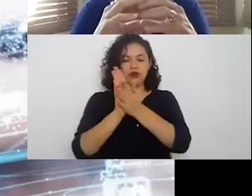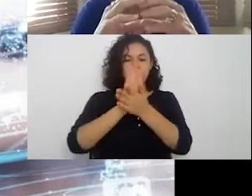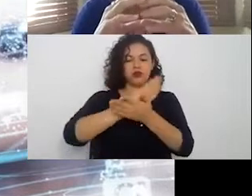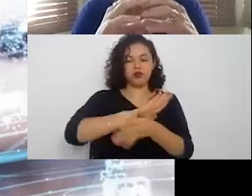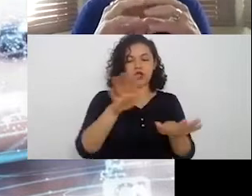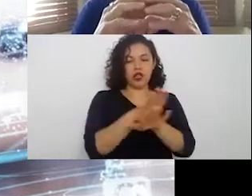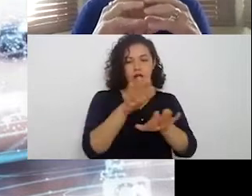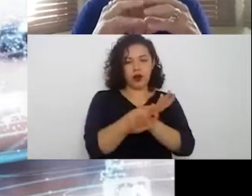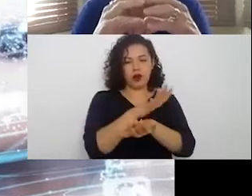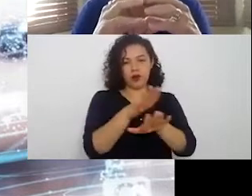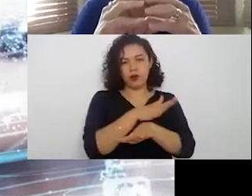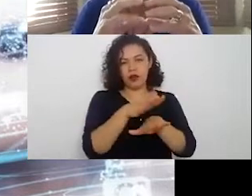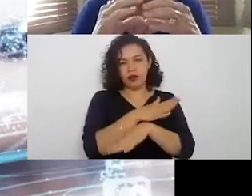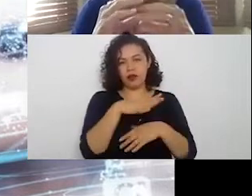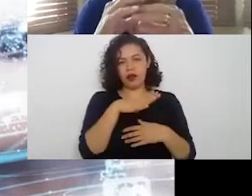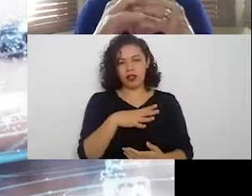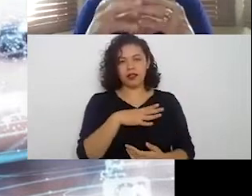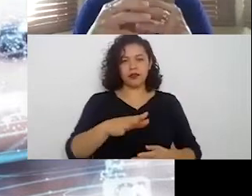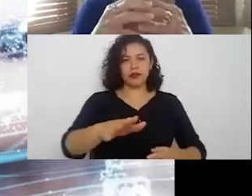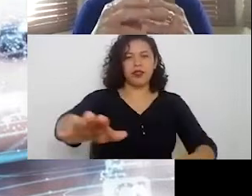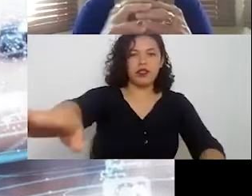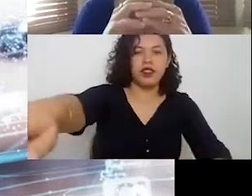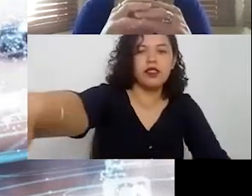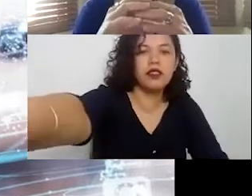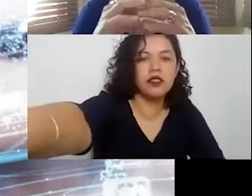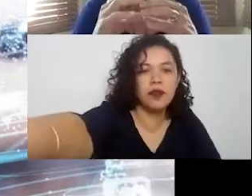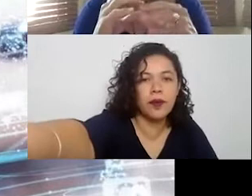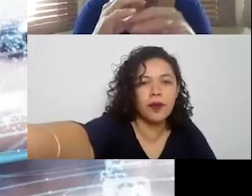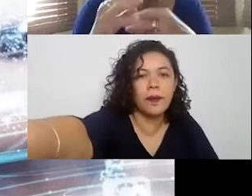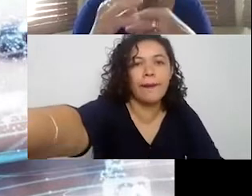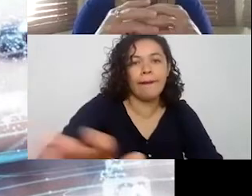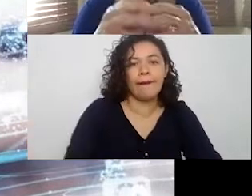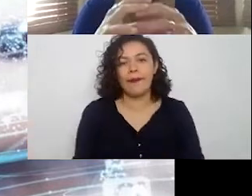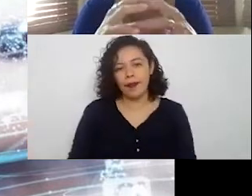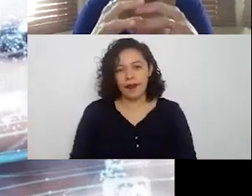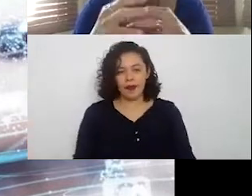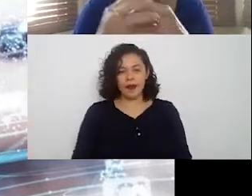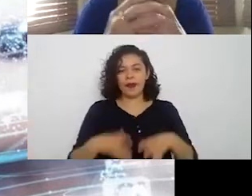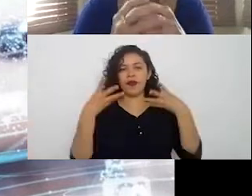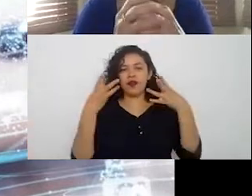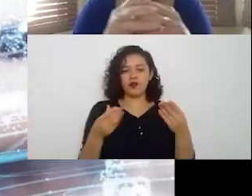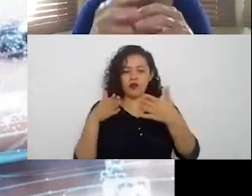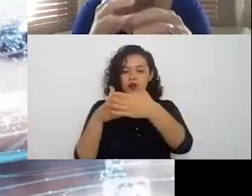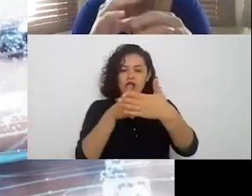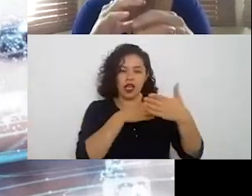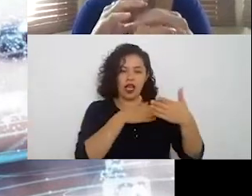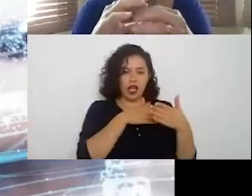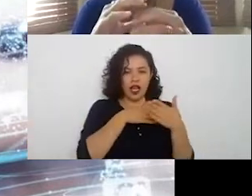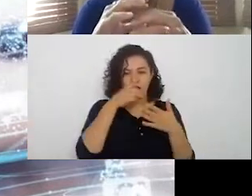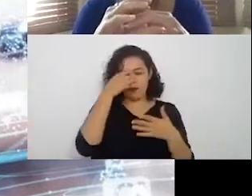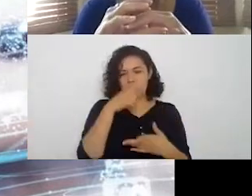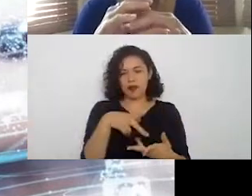una transición de muchos candados del quehacer de cada una de las organizaciones